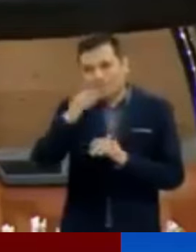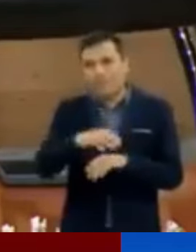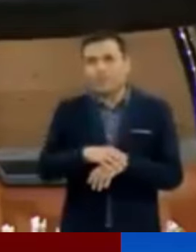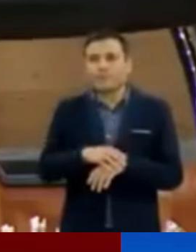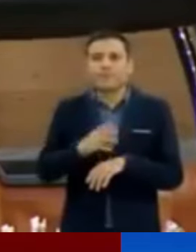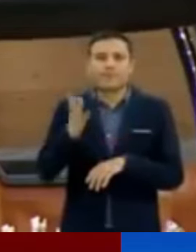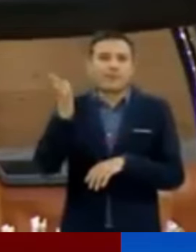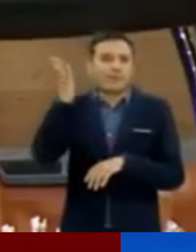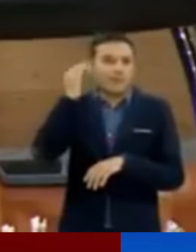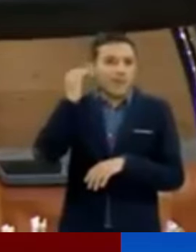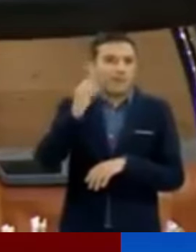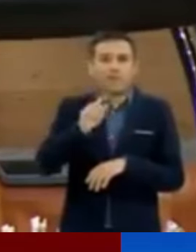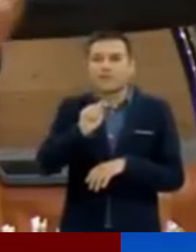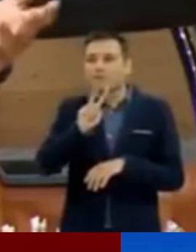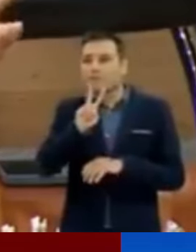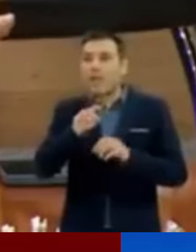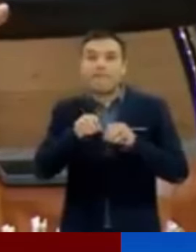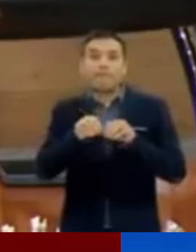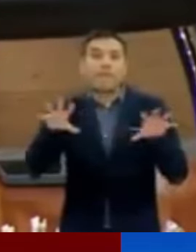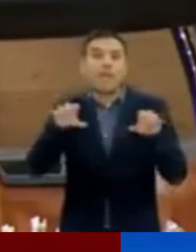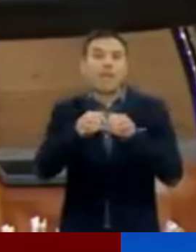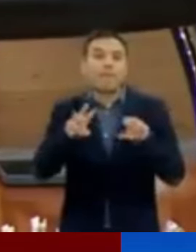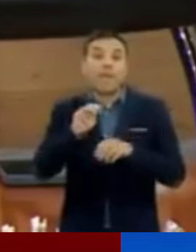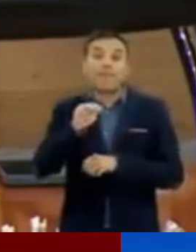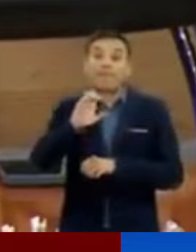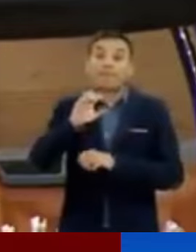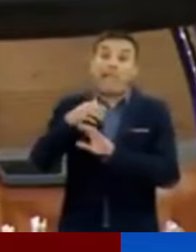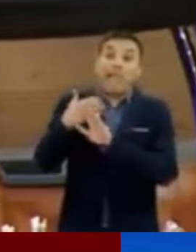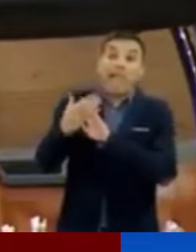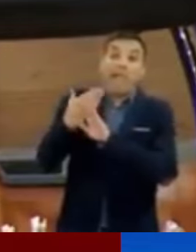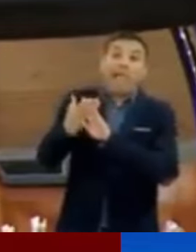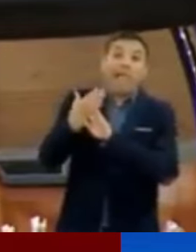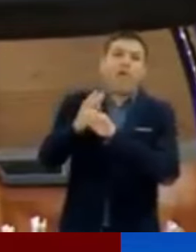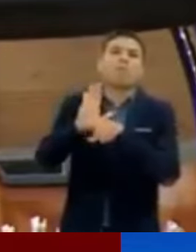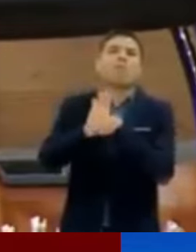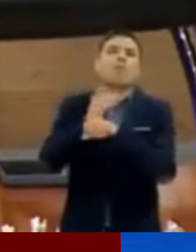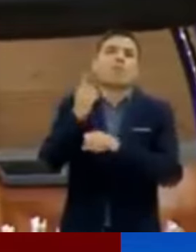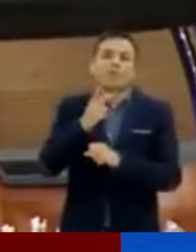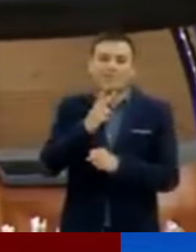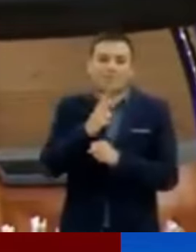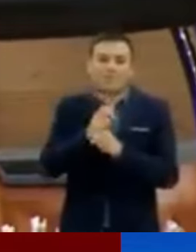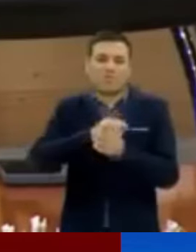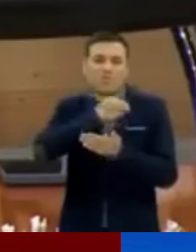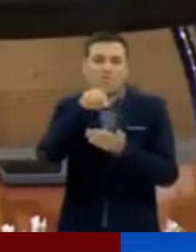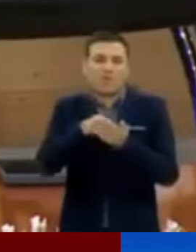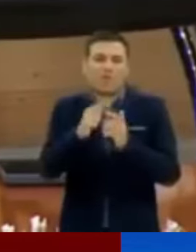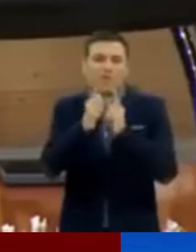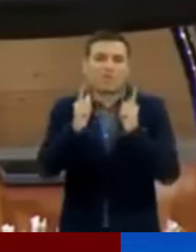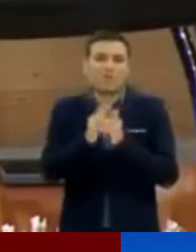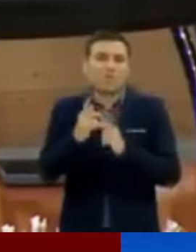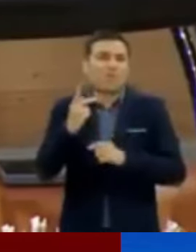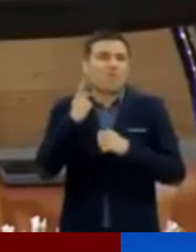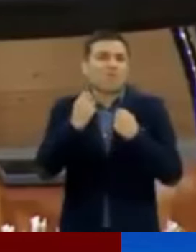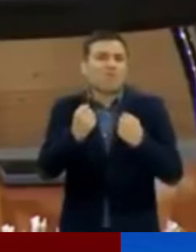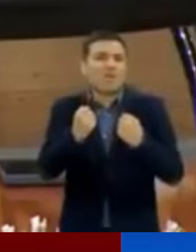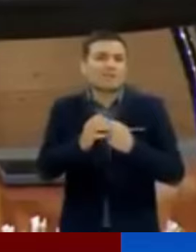contra Movimiento Ciudadano porque están desesperados de que somos la segunda fuerza electoral, y tan somos la segunda fuerza electoral